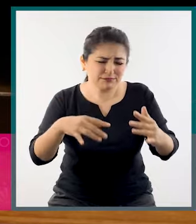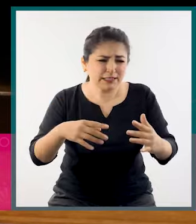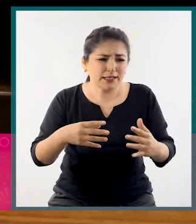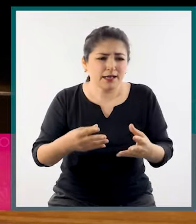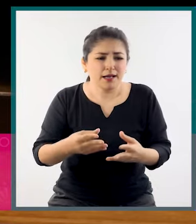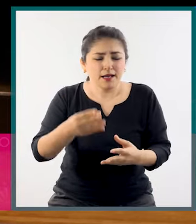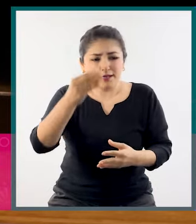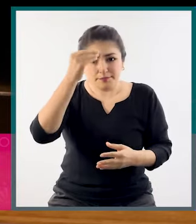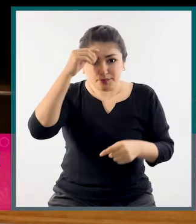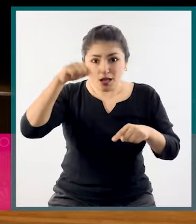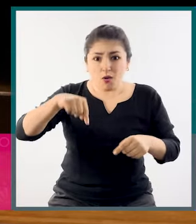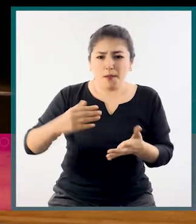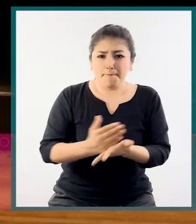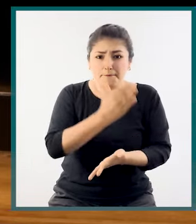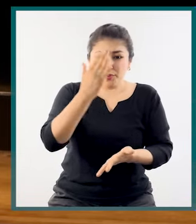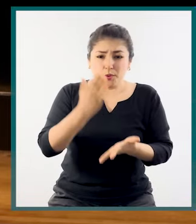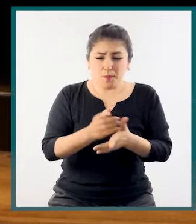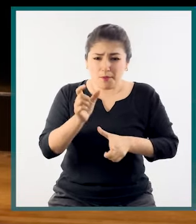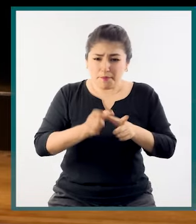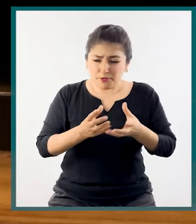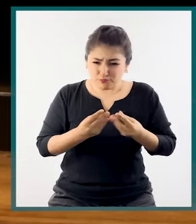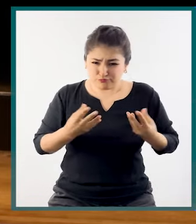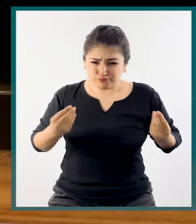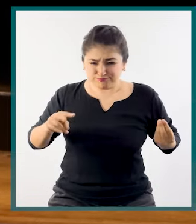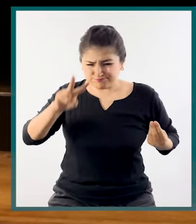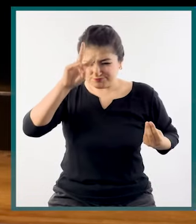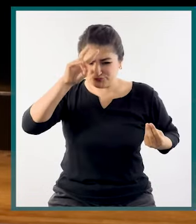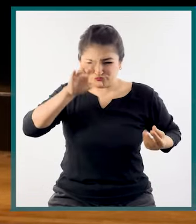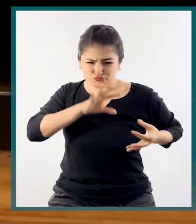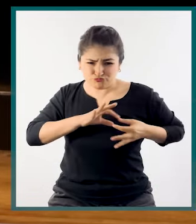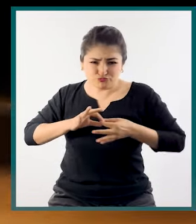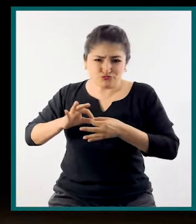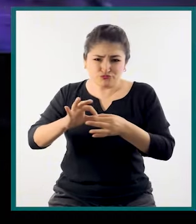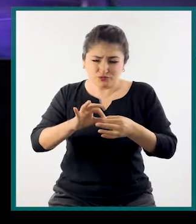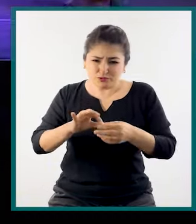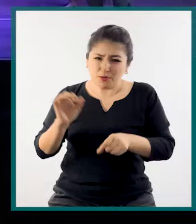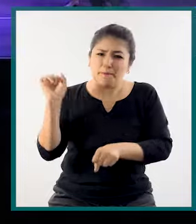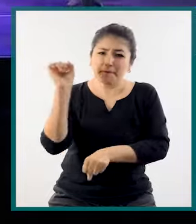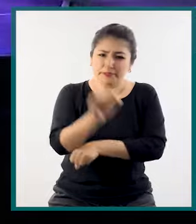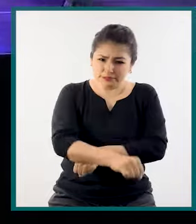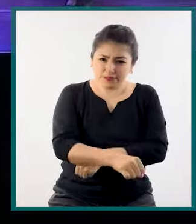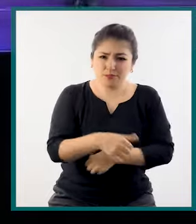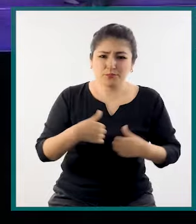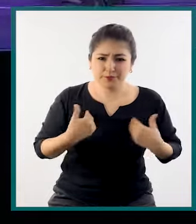convencernos de que si estamos unidos, ningún problema será más grande que el Perú.